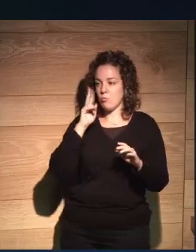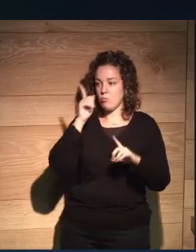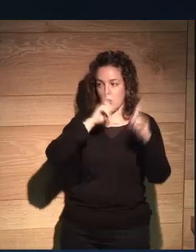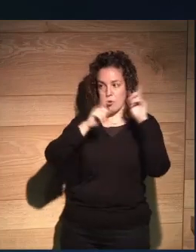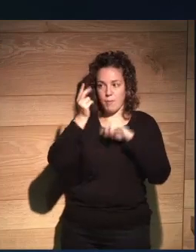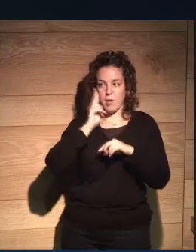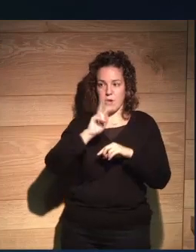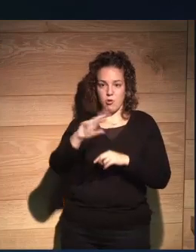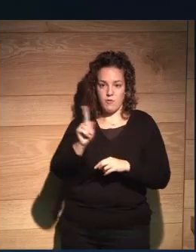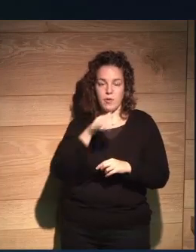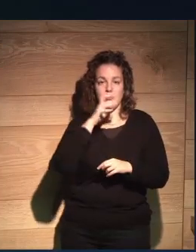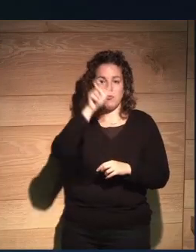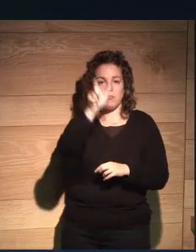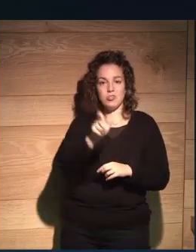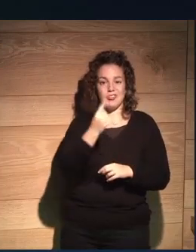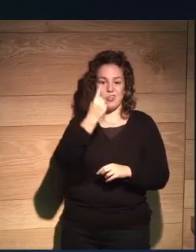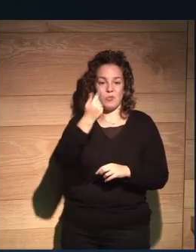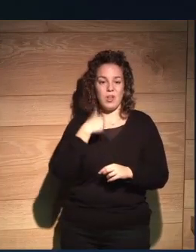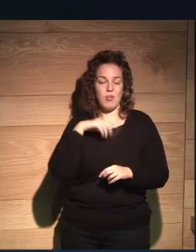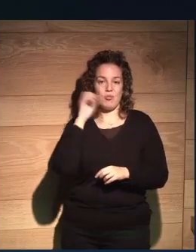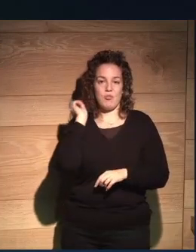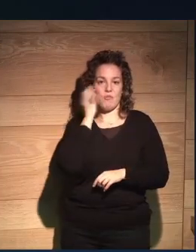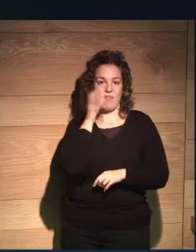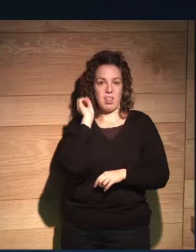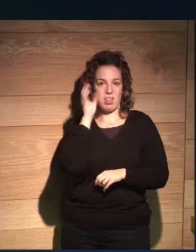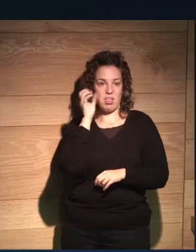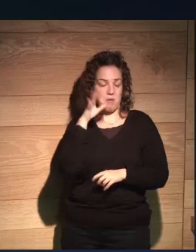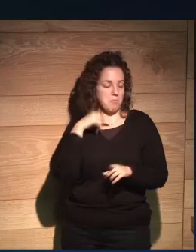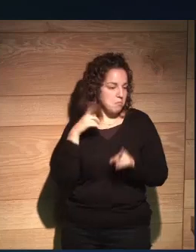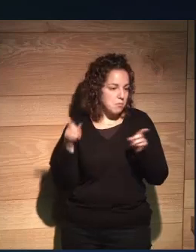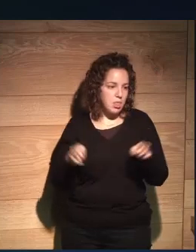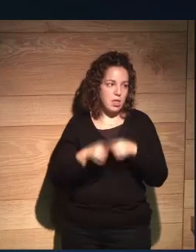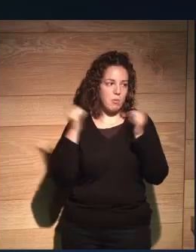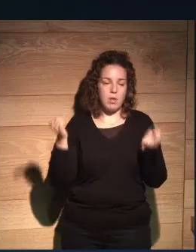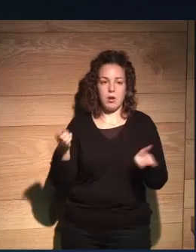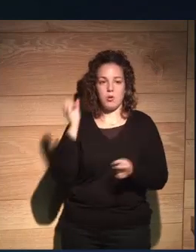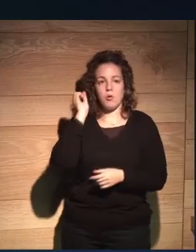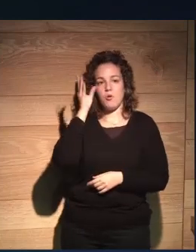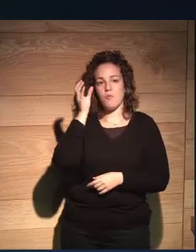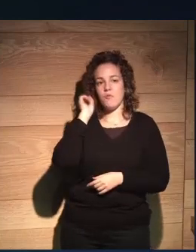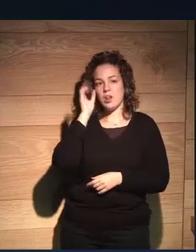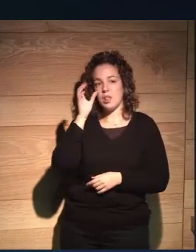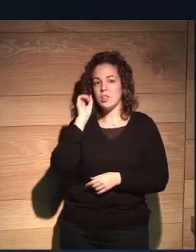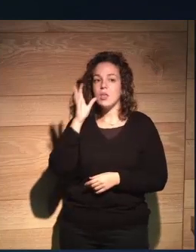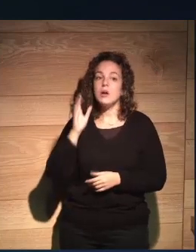que una persona dé una conferencia, me da igual, una conferencia,